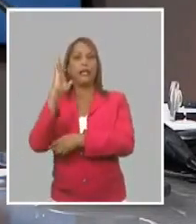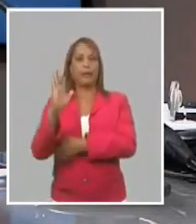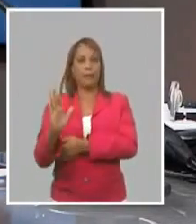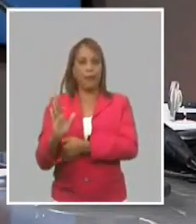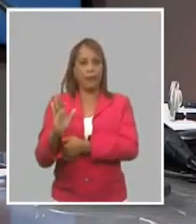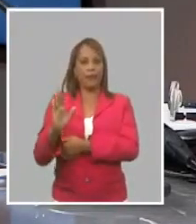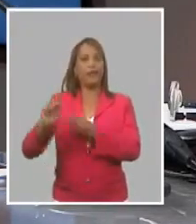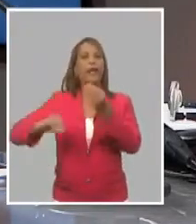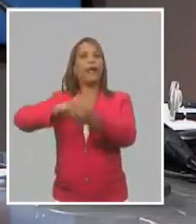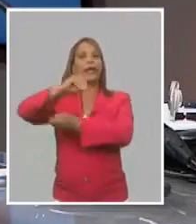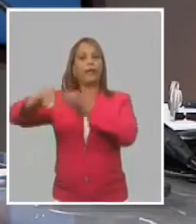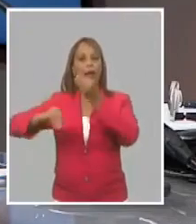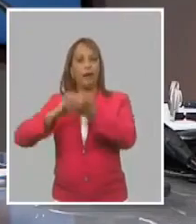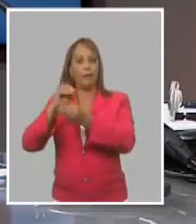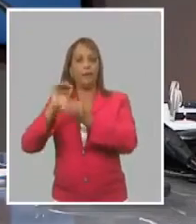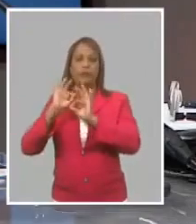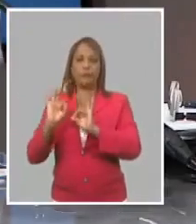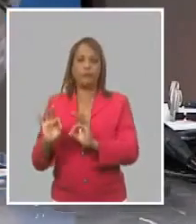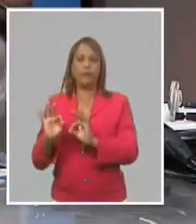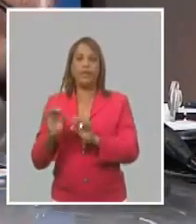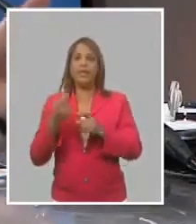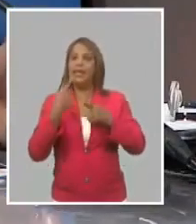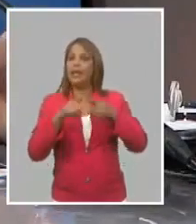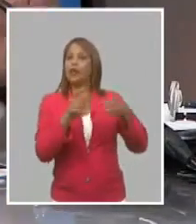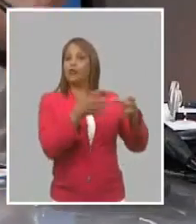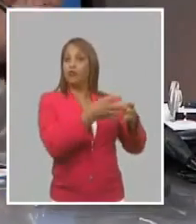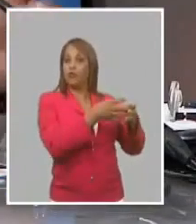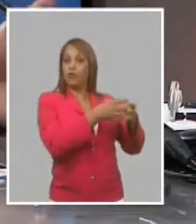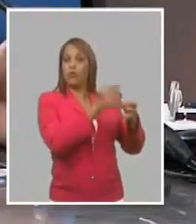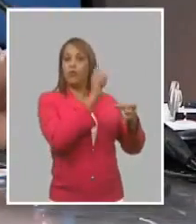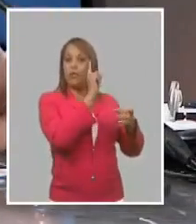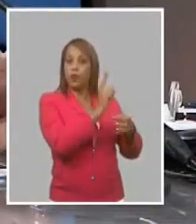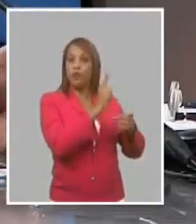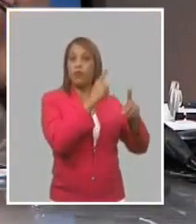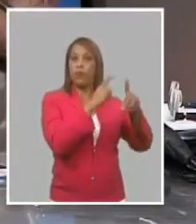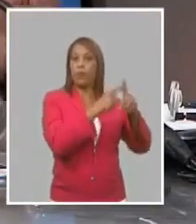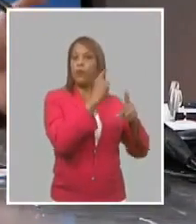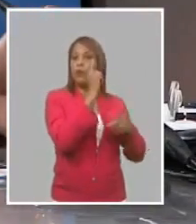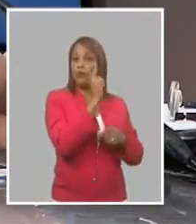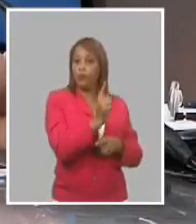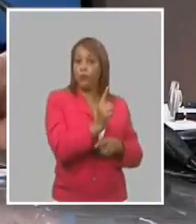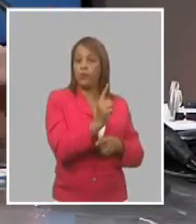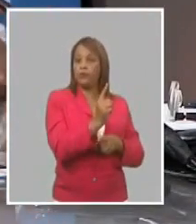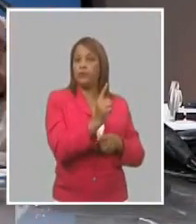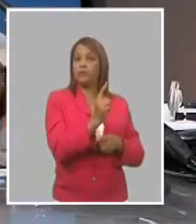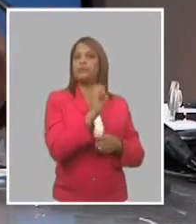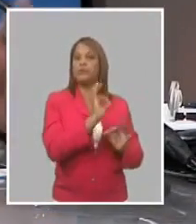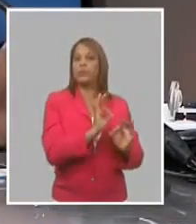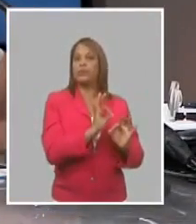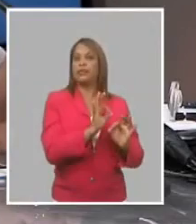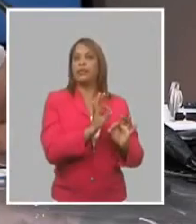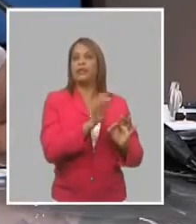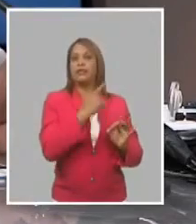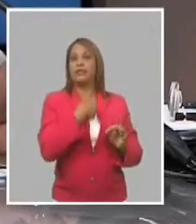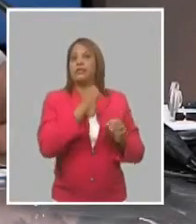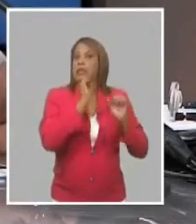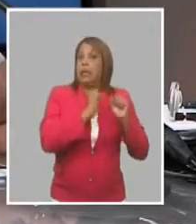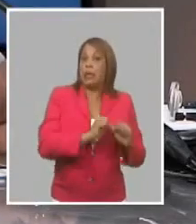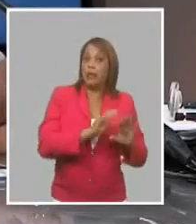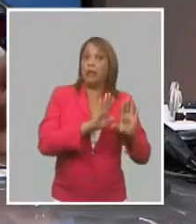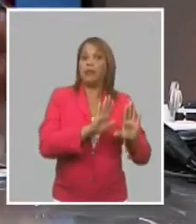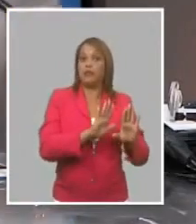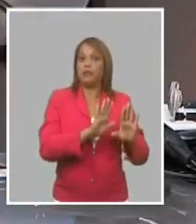CUC por el tipo de cambio actual. Y los que están en el circuito monetario de 1 por 1, sí se quedan 1 por